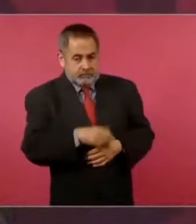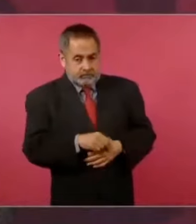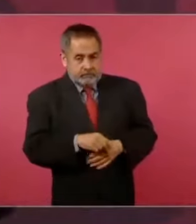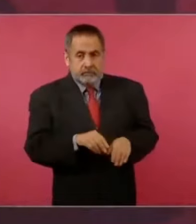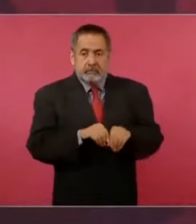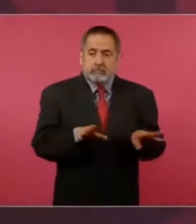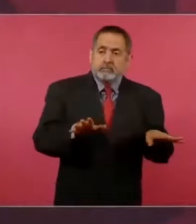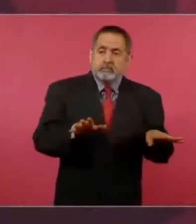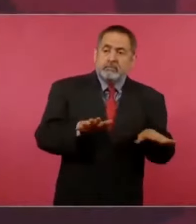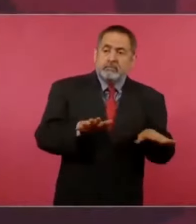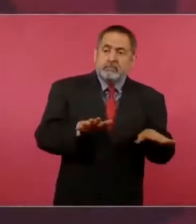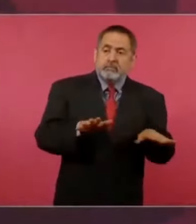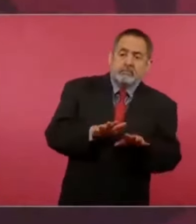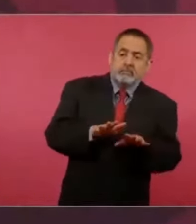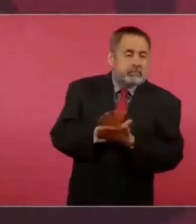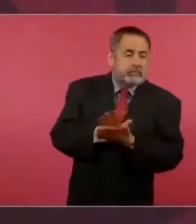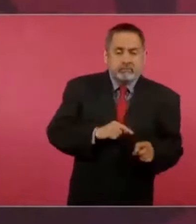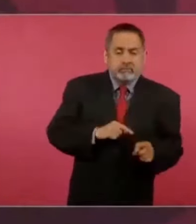ellos